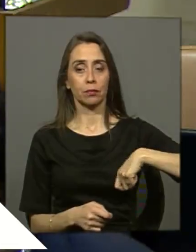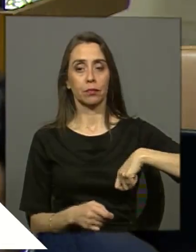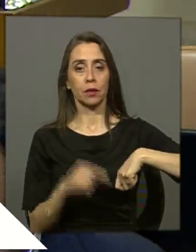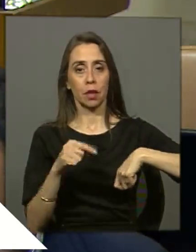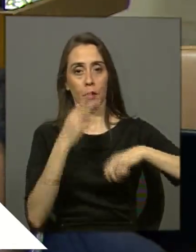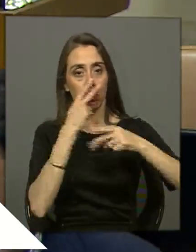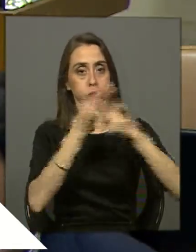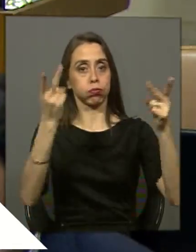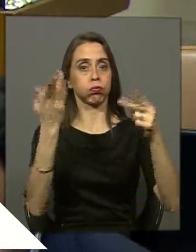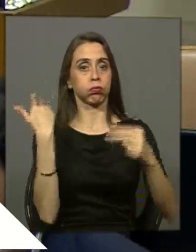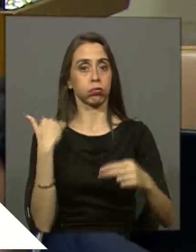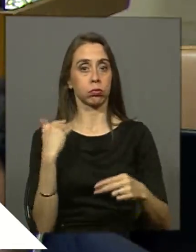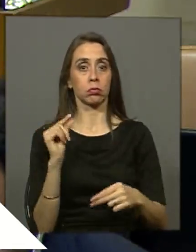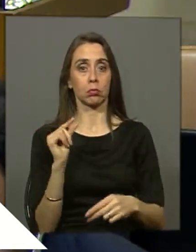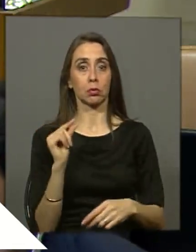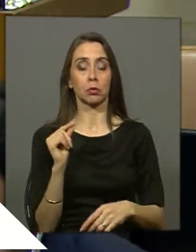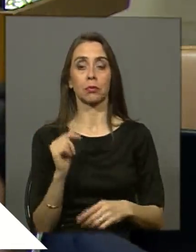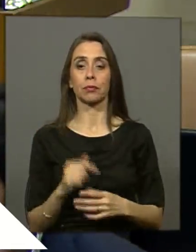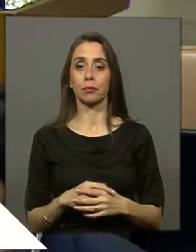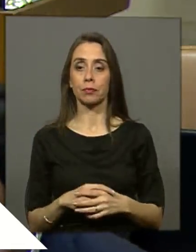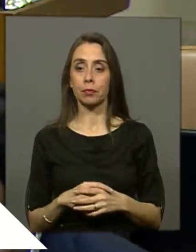en el último tiempo las que están